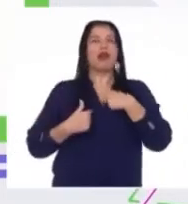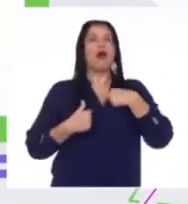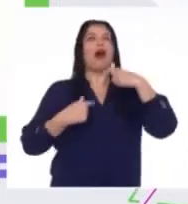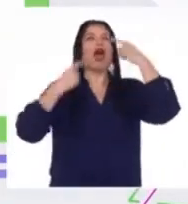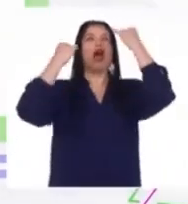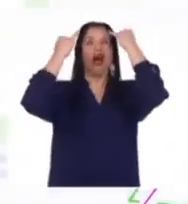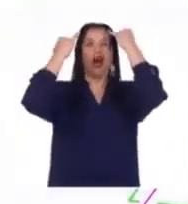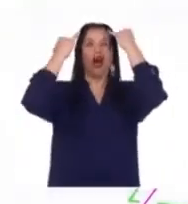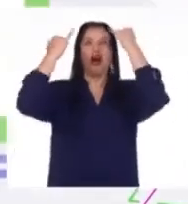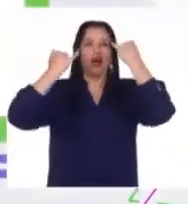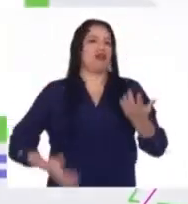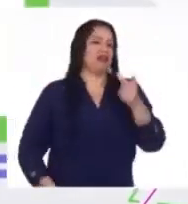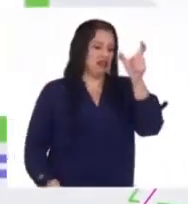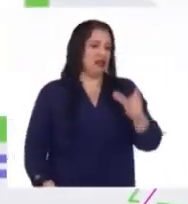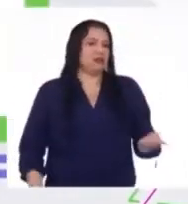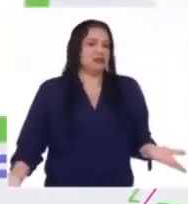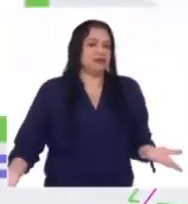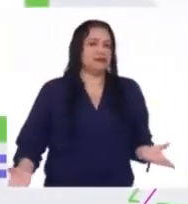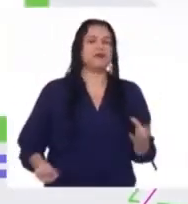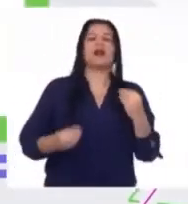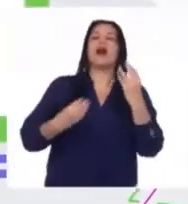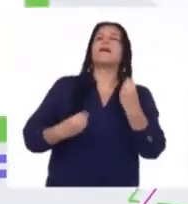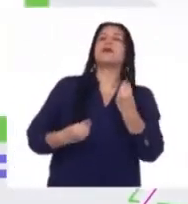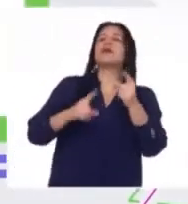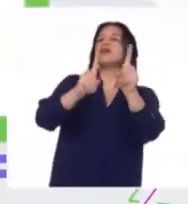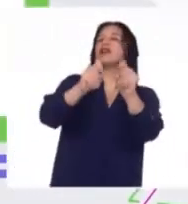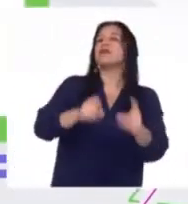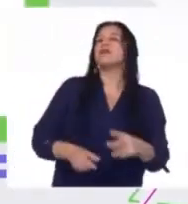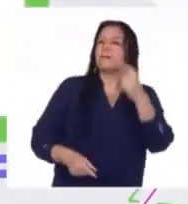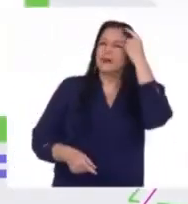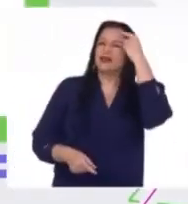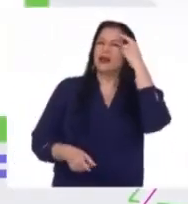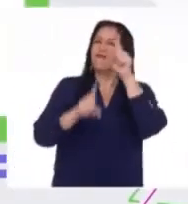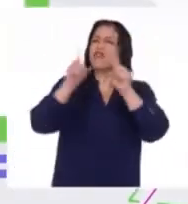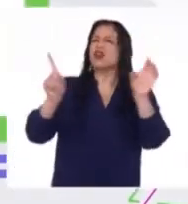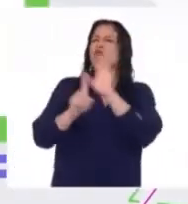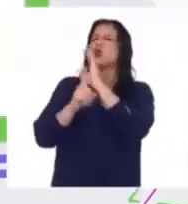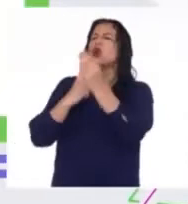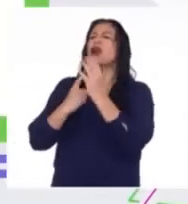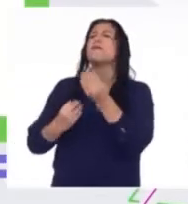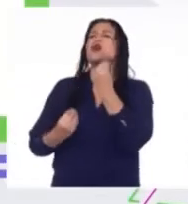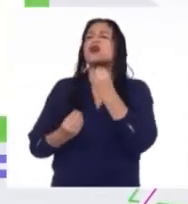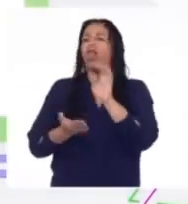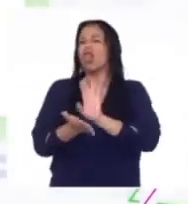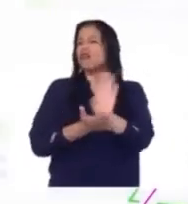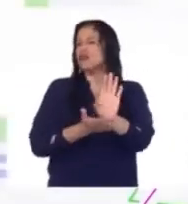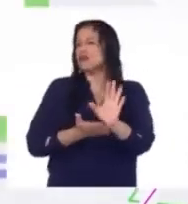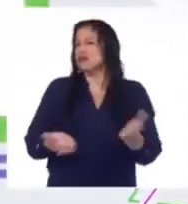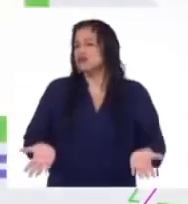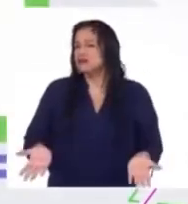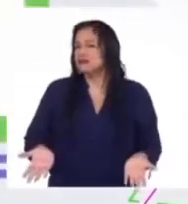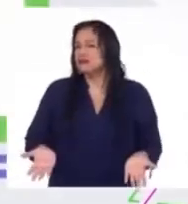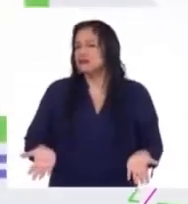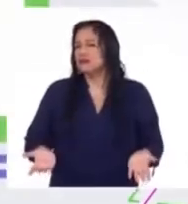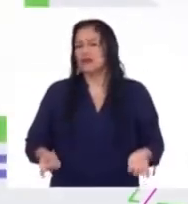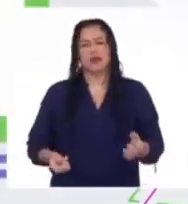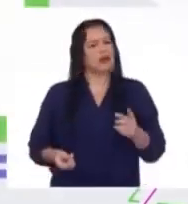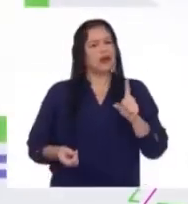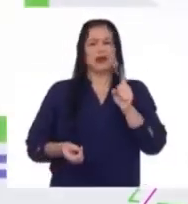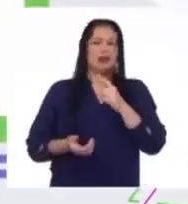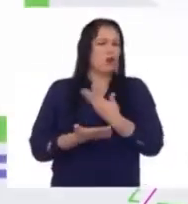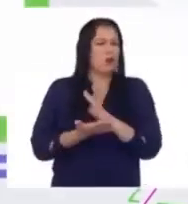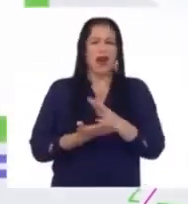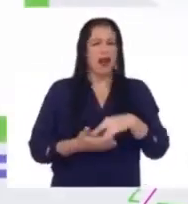creamos supuestos. ¿Por qué crees que las diferencias culturales son una razón para la discriminación? No